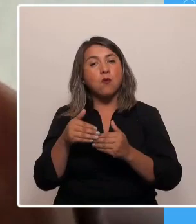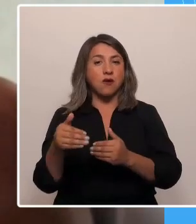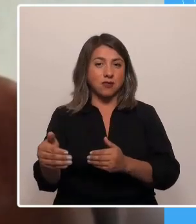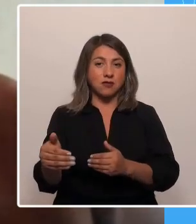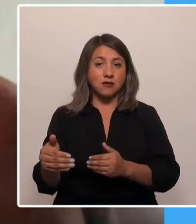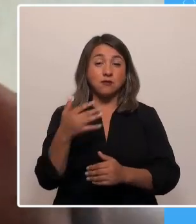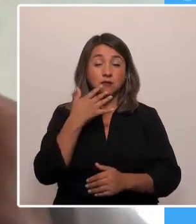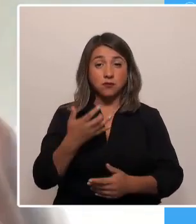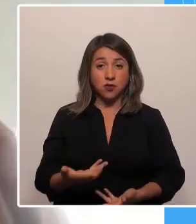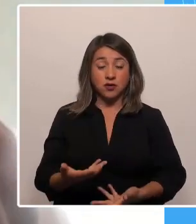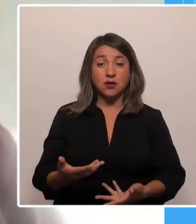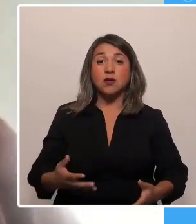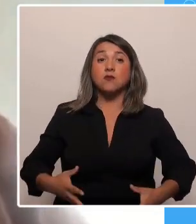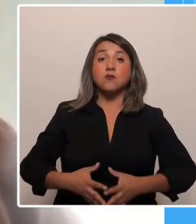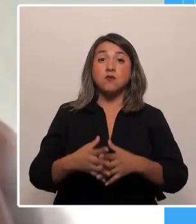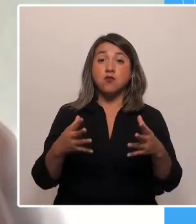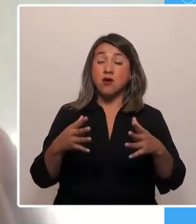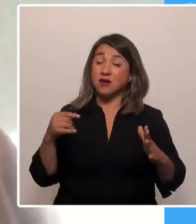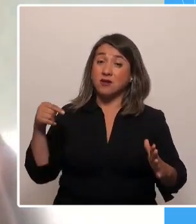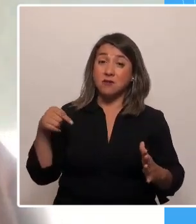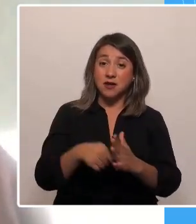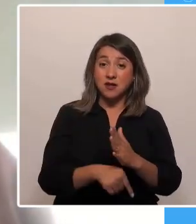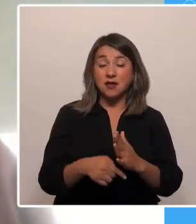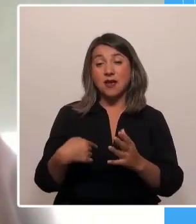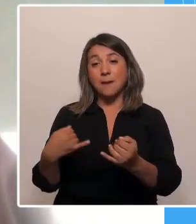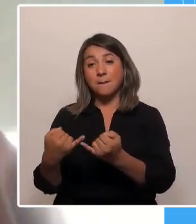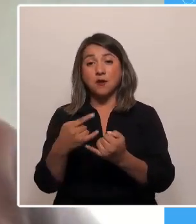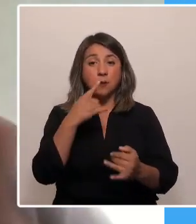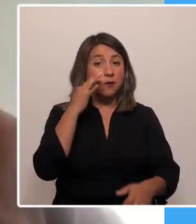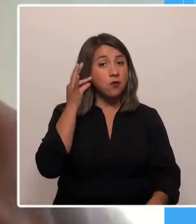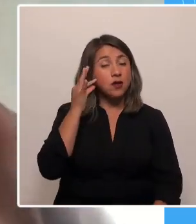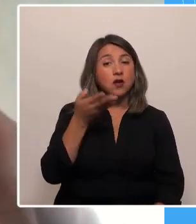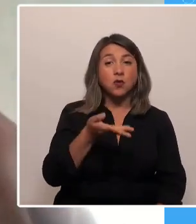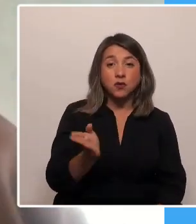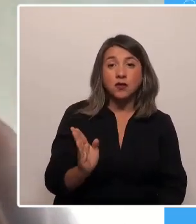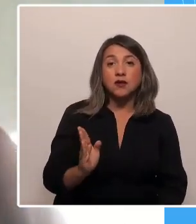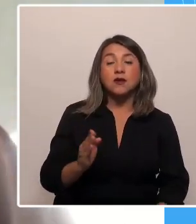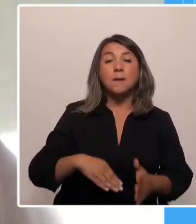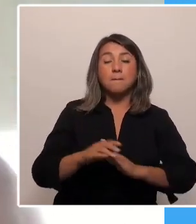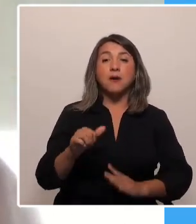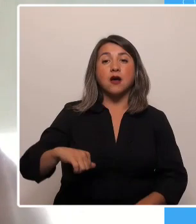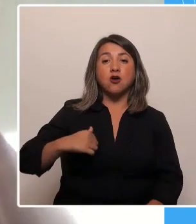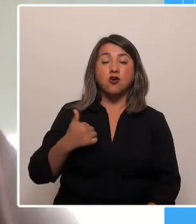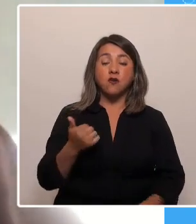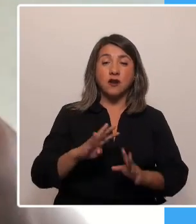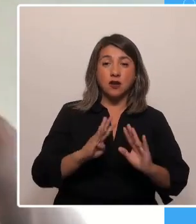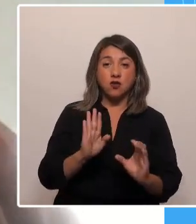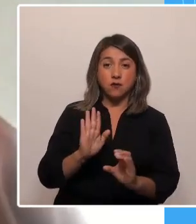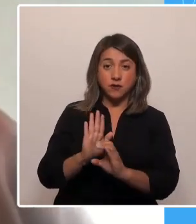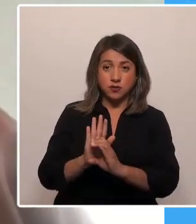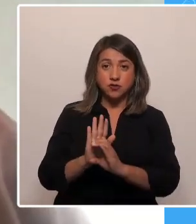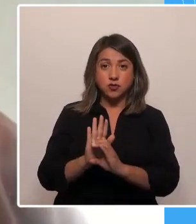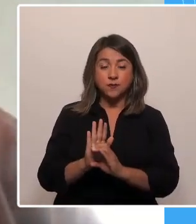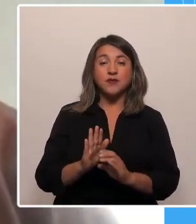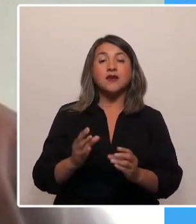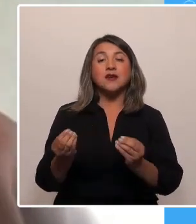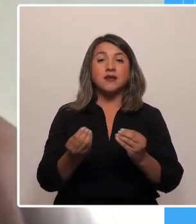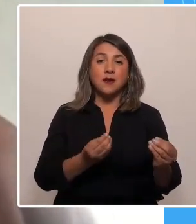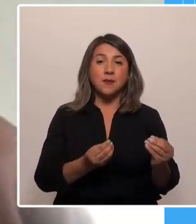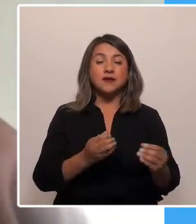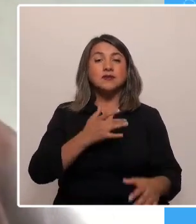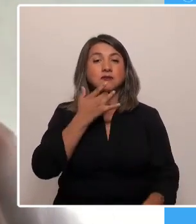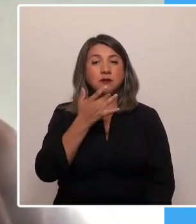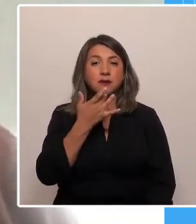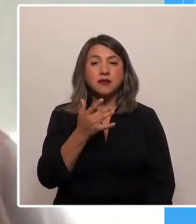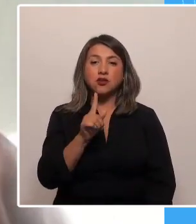si nos ponemos demasiado extremistas, amigos y amigas que son más jóvenes en esta convención, lo que va a ocurrir es que simplemente no van